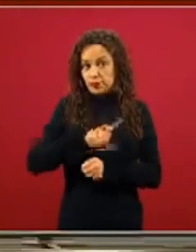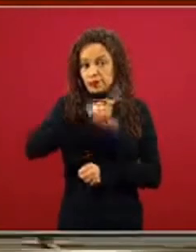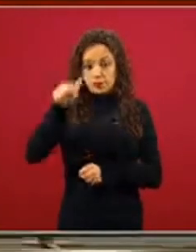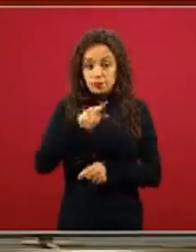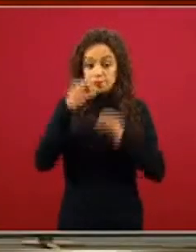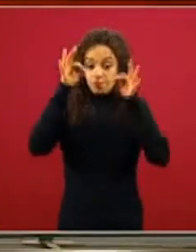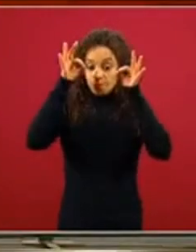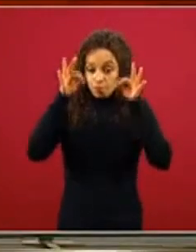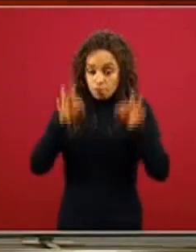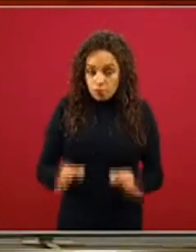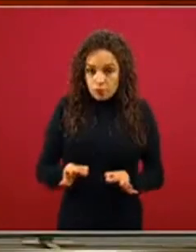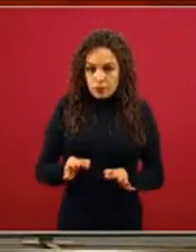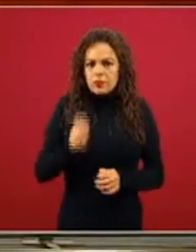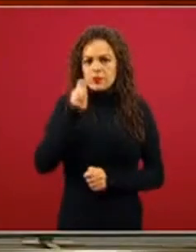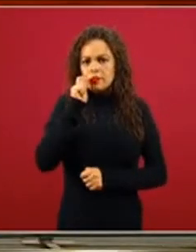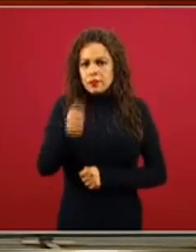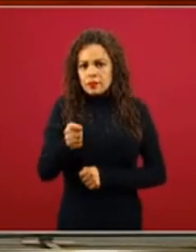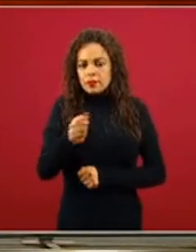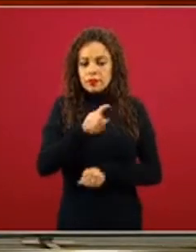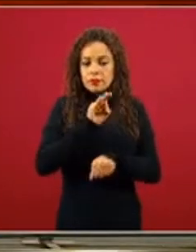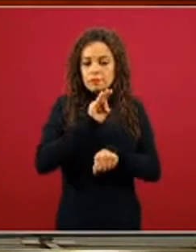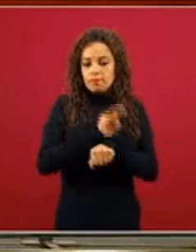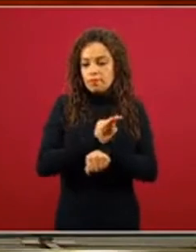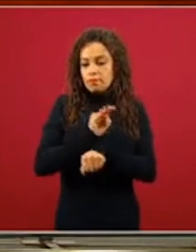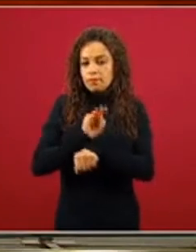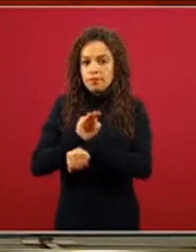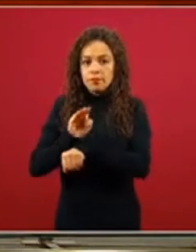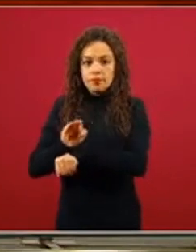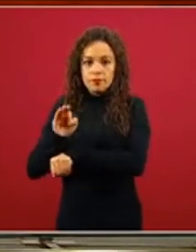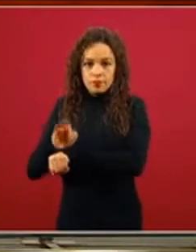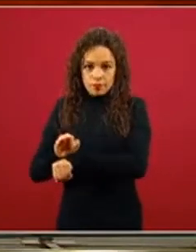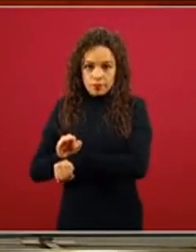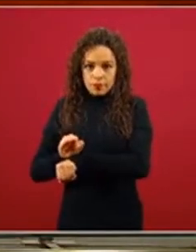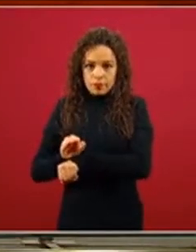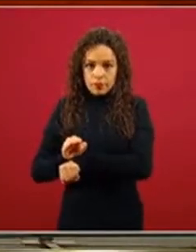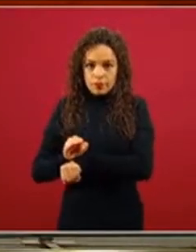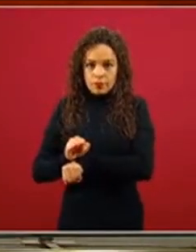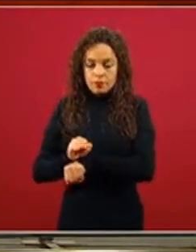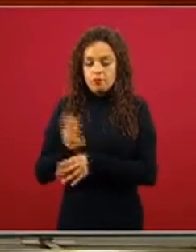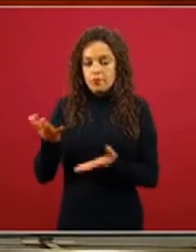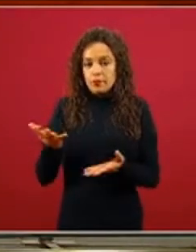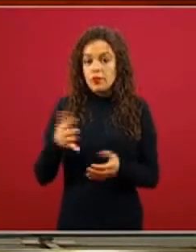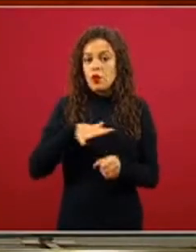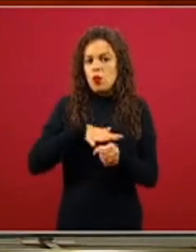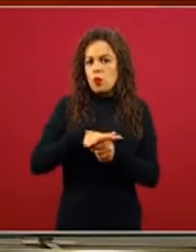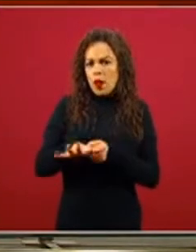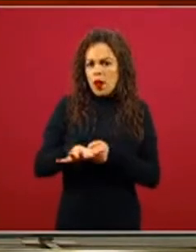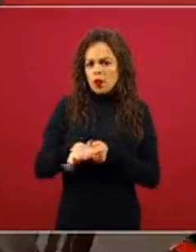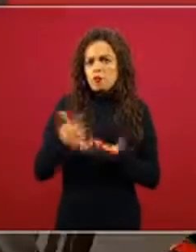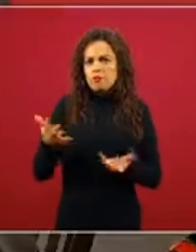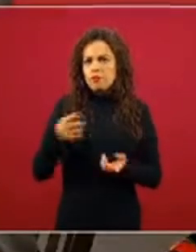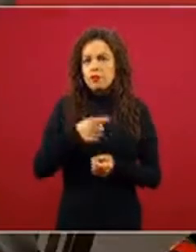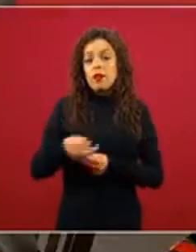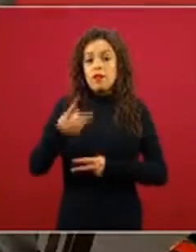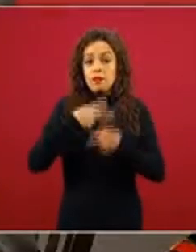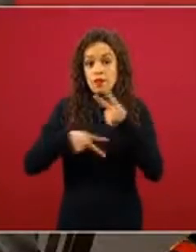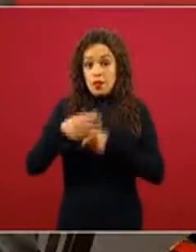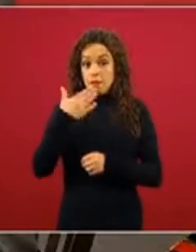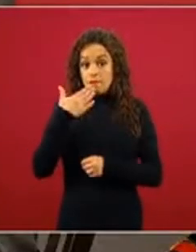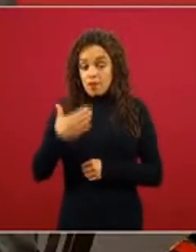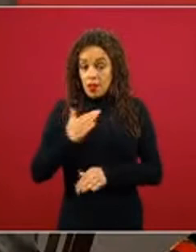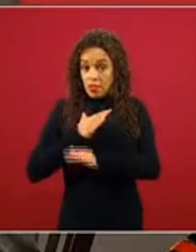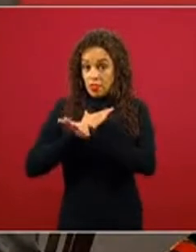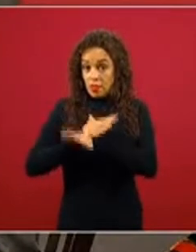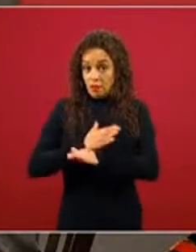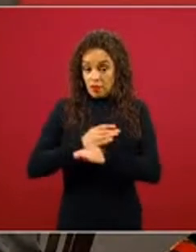de protección, en el caso de una vacuna, no solamente a través de indicadores indirectos, como puede ser la generación de anticuerpos, sino ya